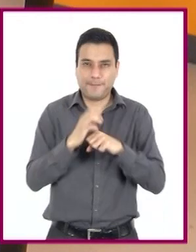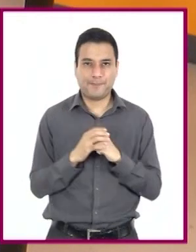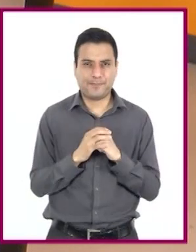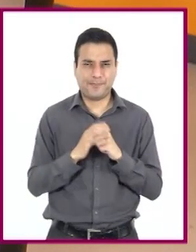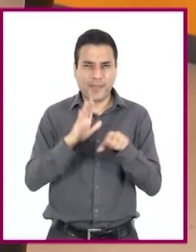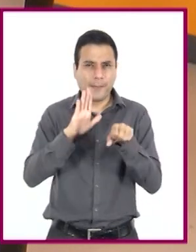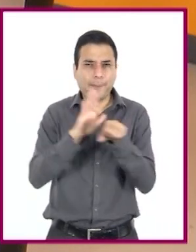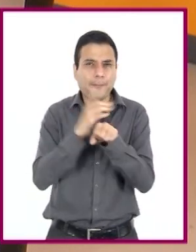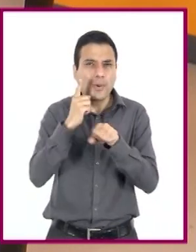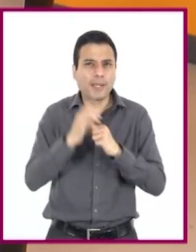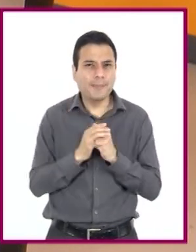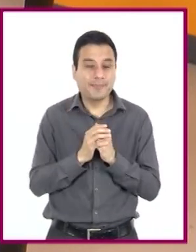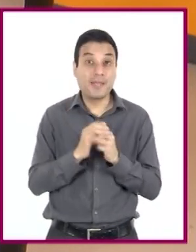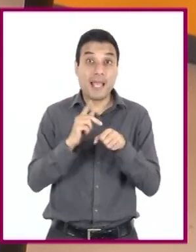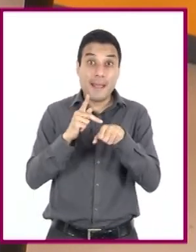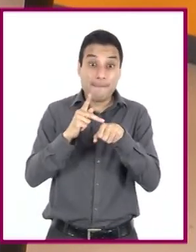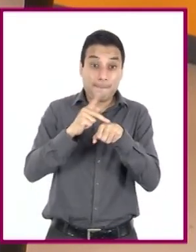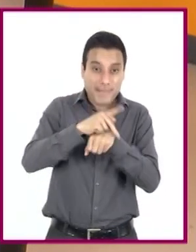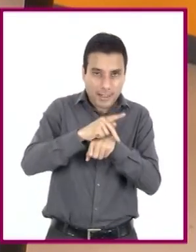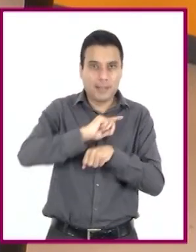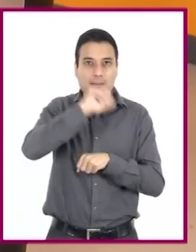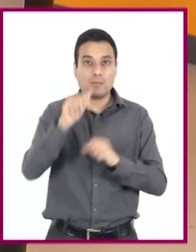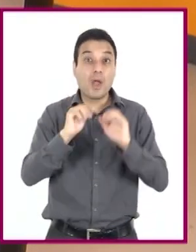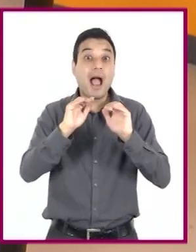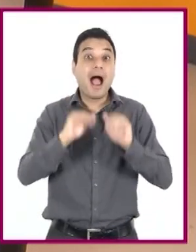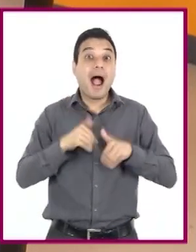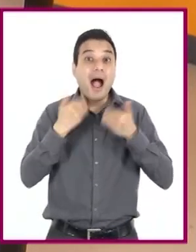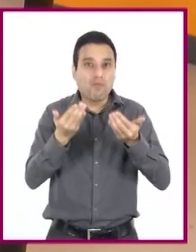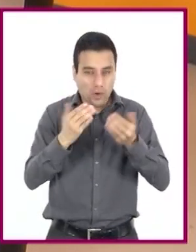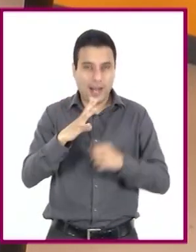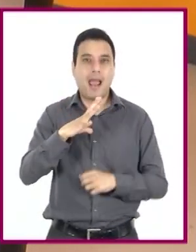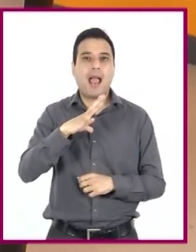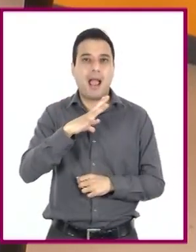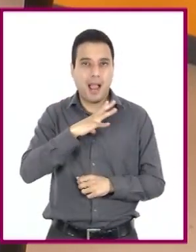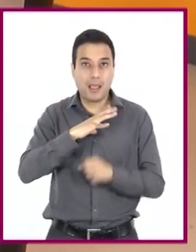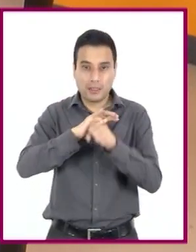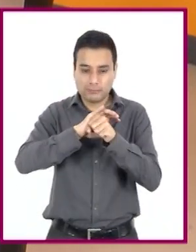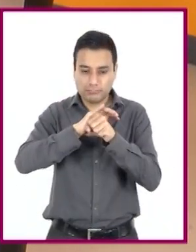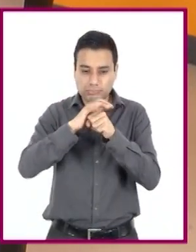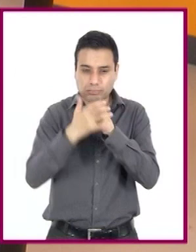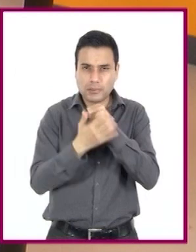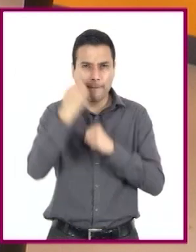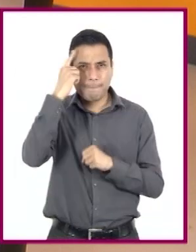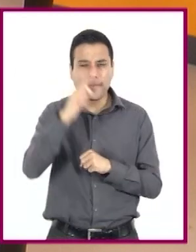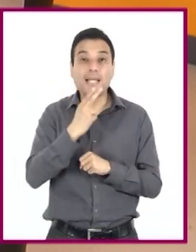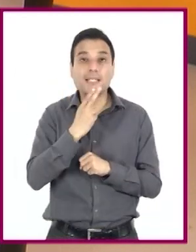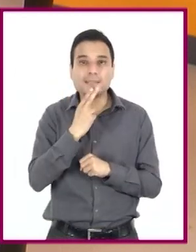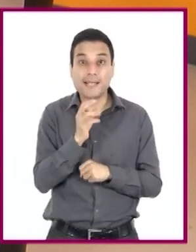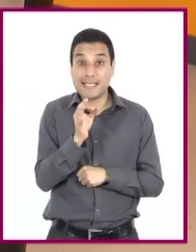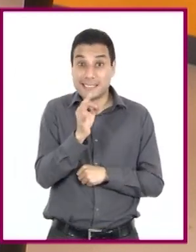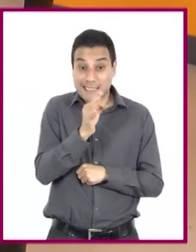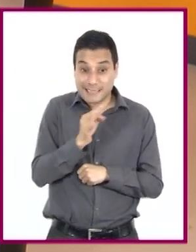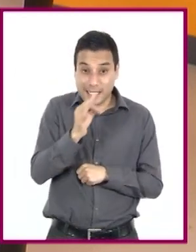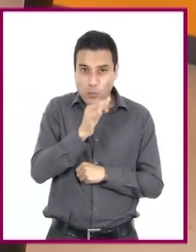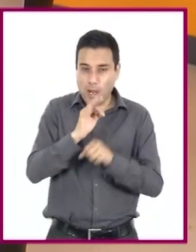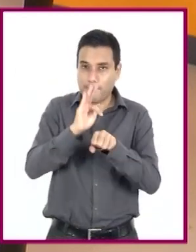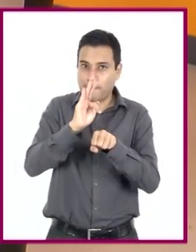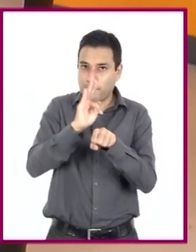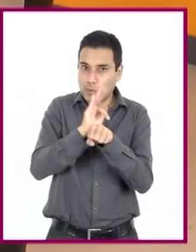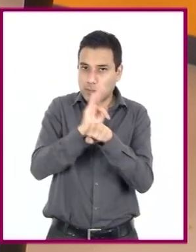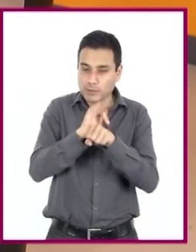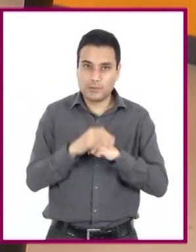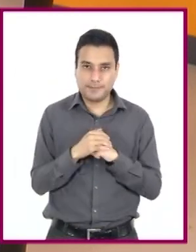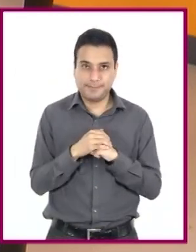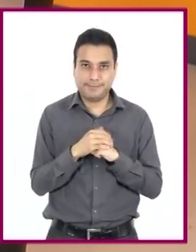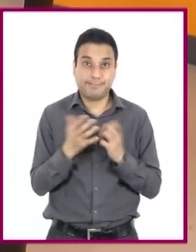encuentra al exterior de la membrana celular. Sirve como protección a la célula, limitando en algunos casos